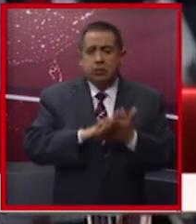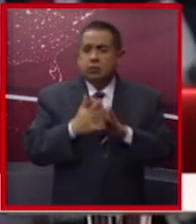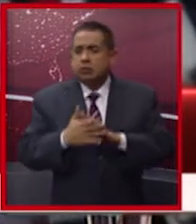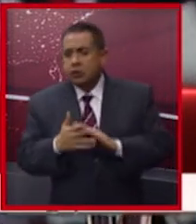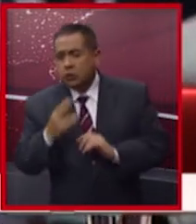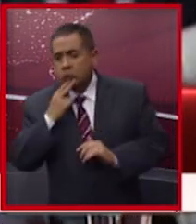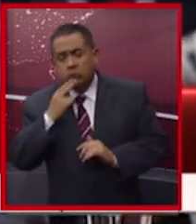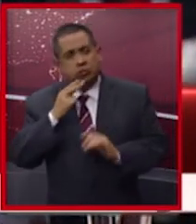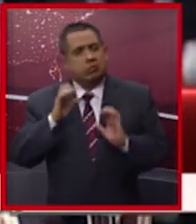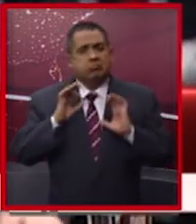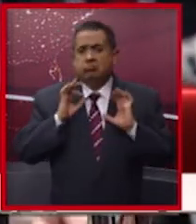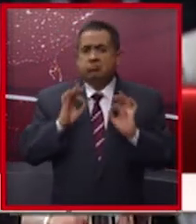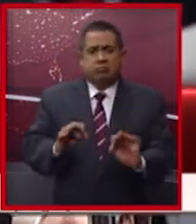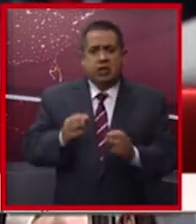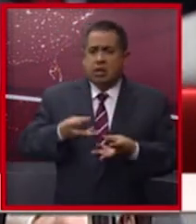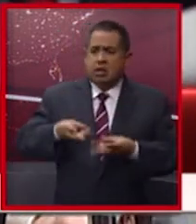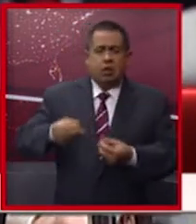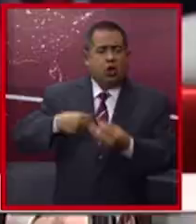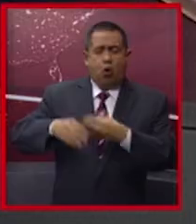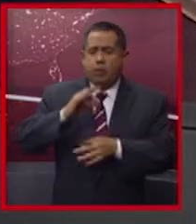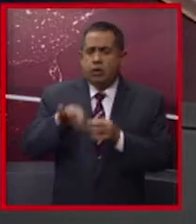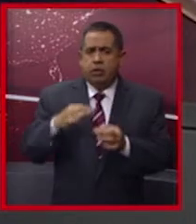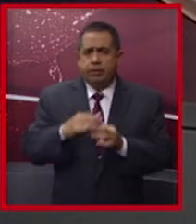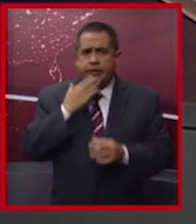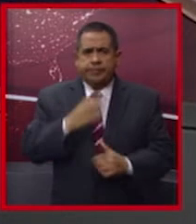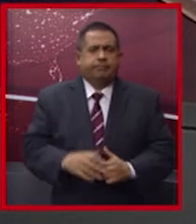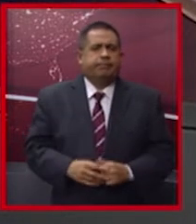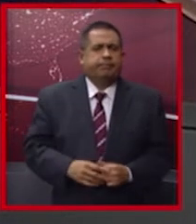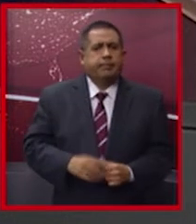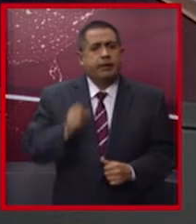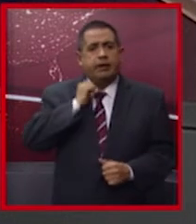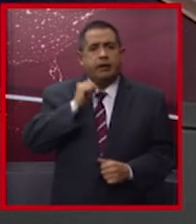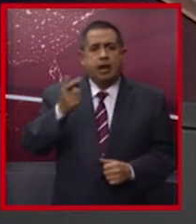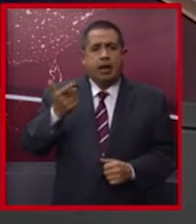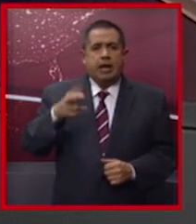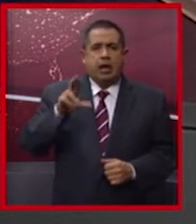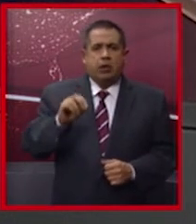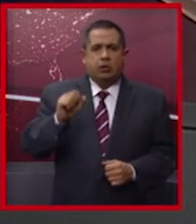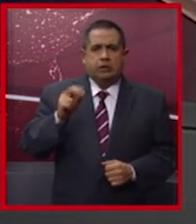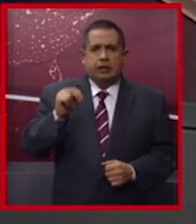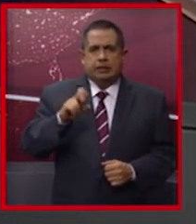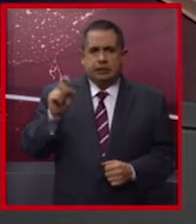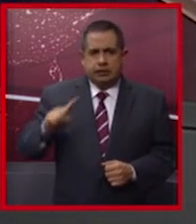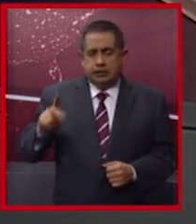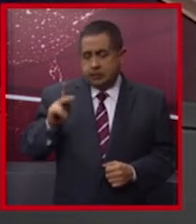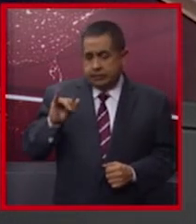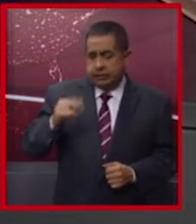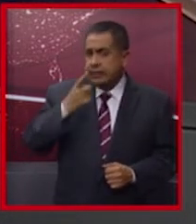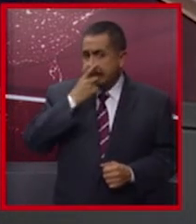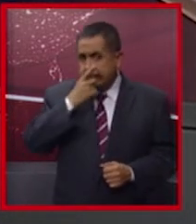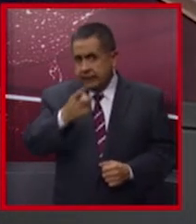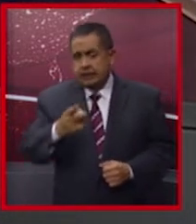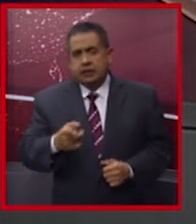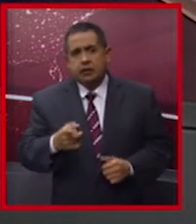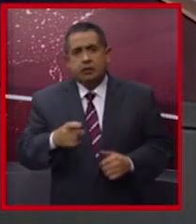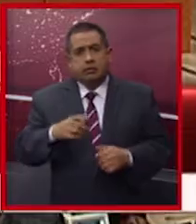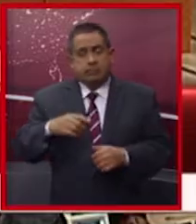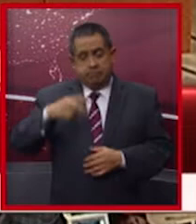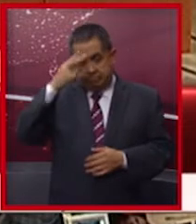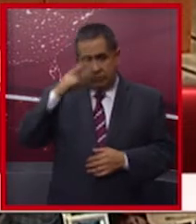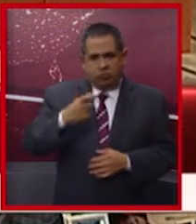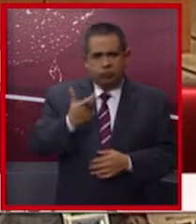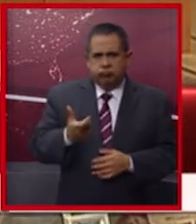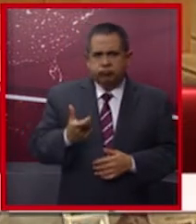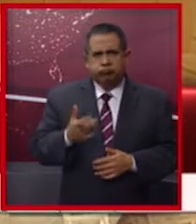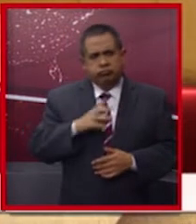en el uso del gasto público. El senador Gerardo Sánchez del PRI señaló que la economía mexicana muestra